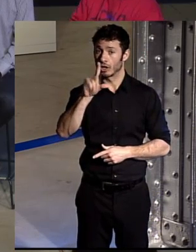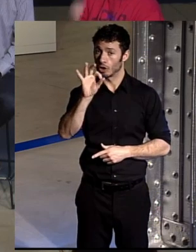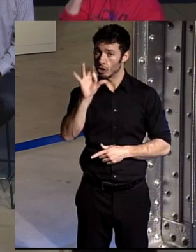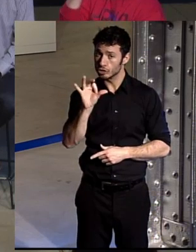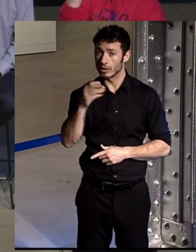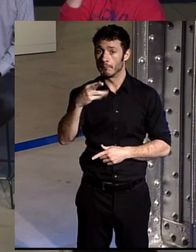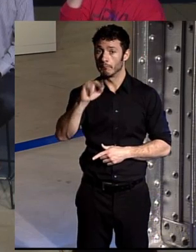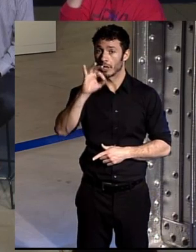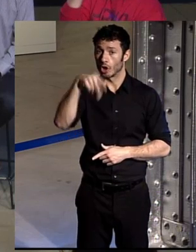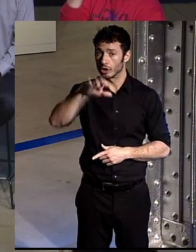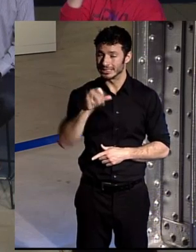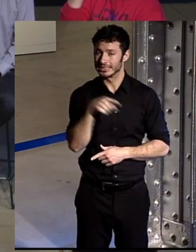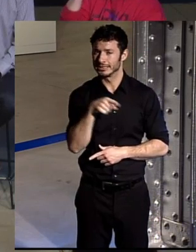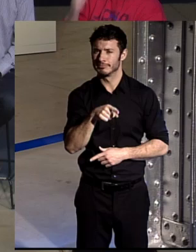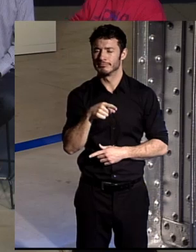los